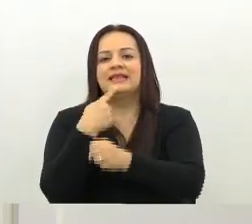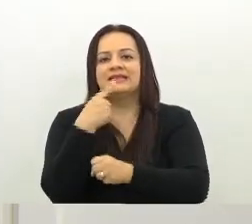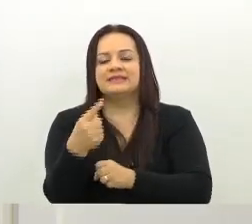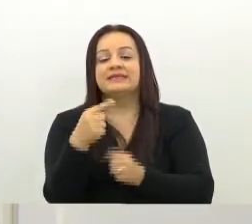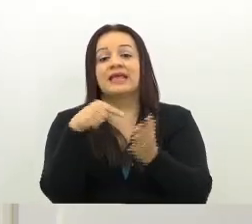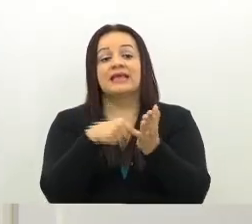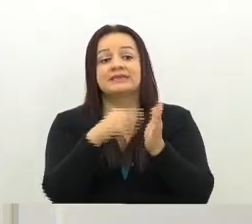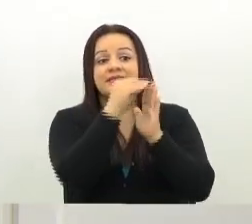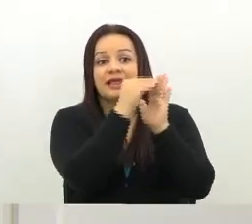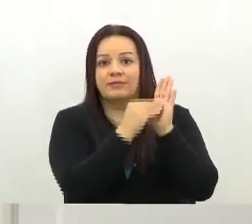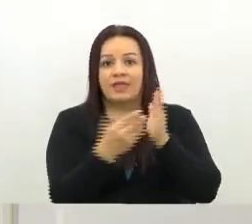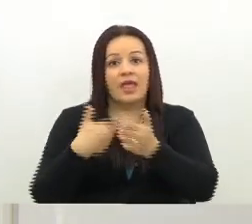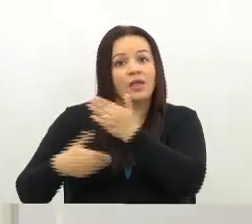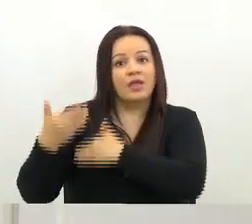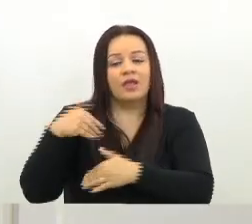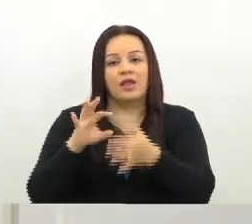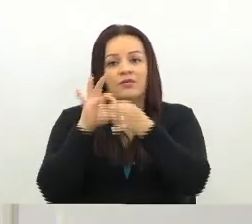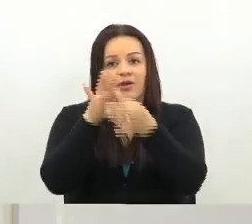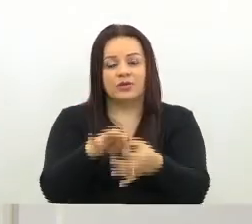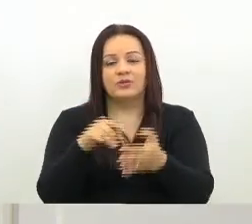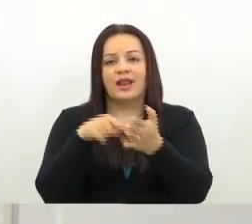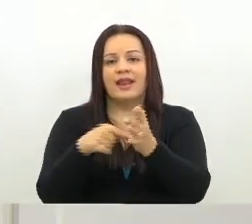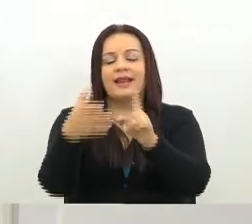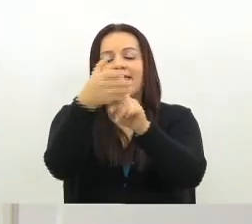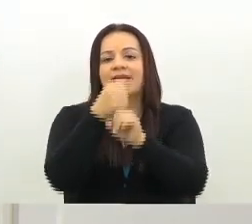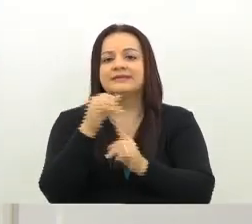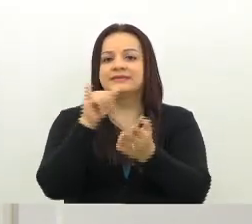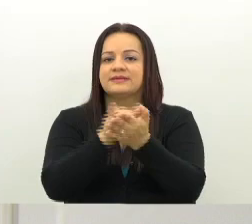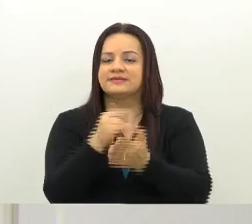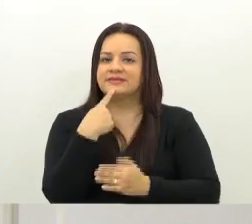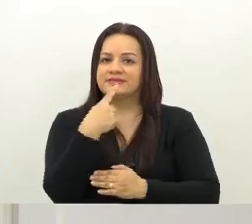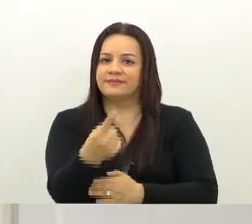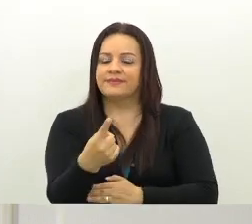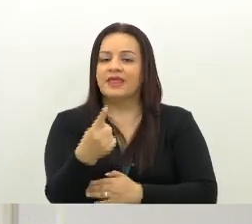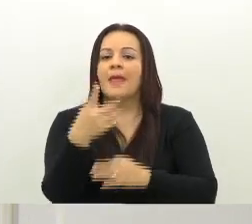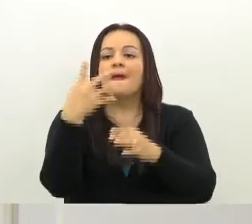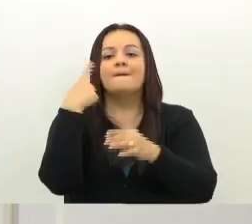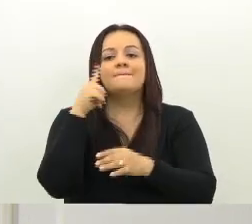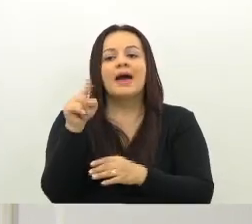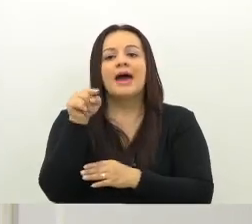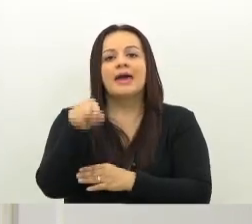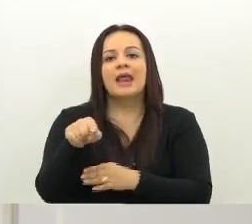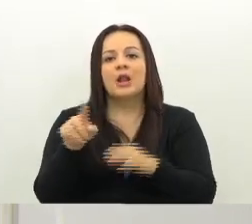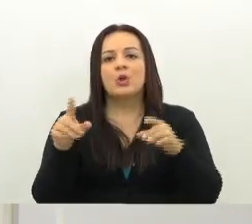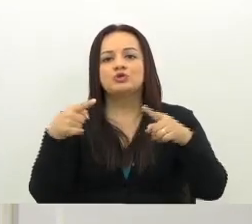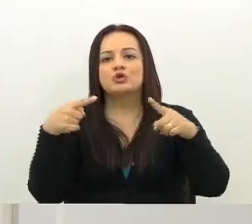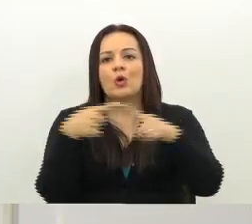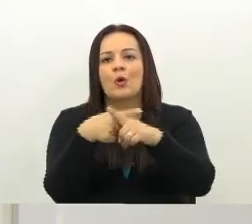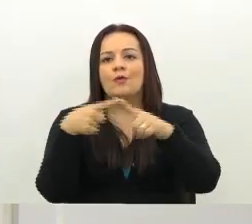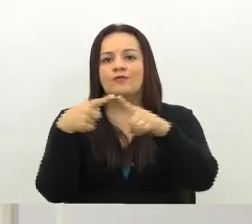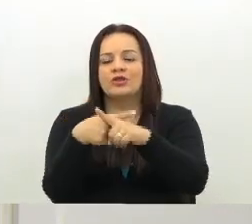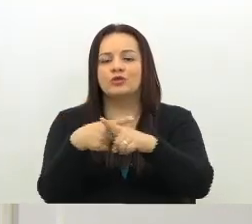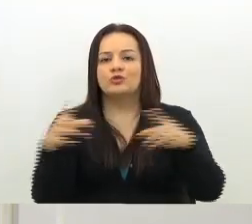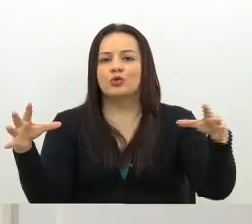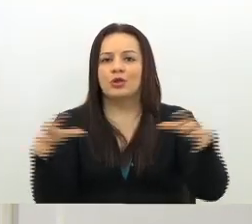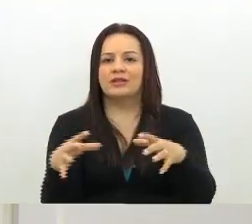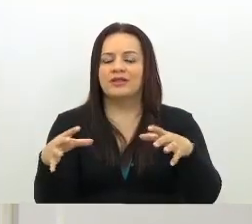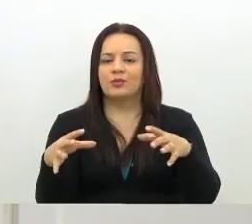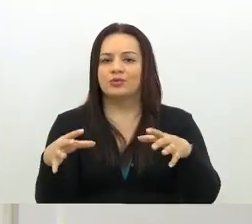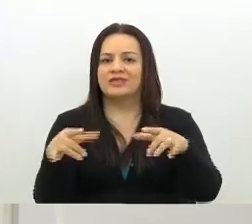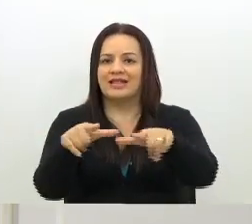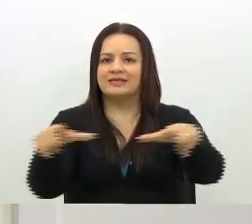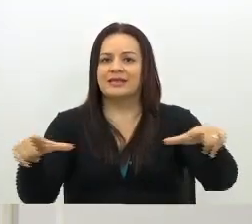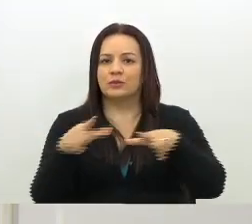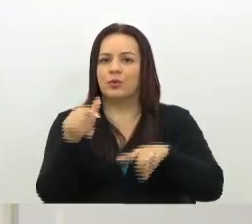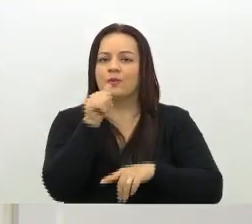considerando 4 en cuanto a los alcances de esta sentencia, lo es para los conflictos colectivos del sector privado. Y sin embargo,